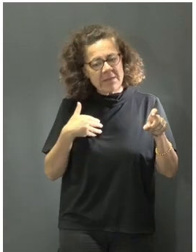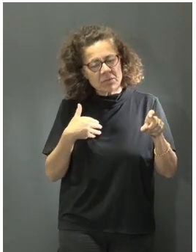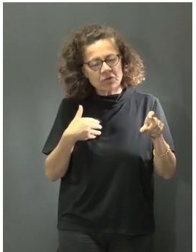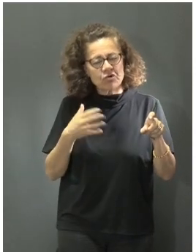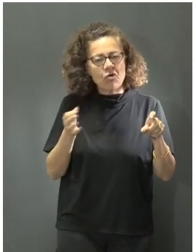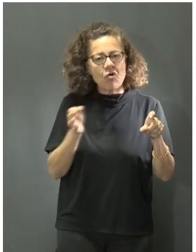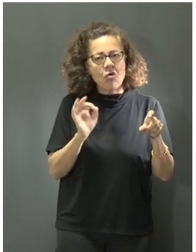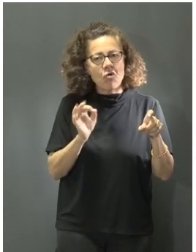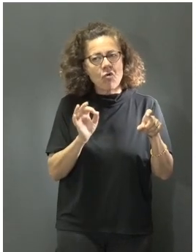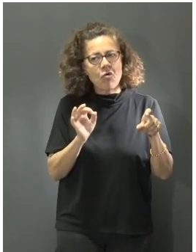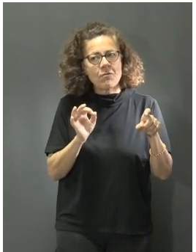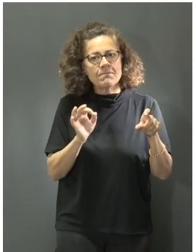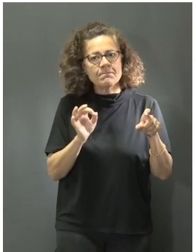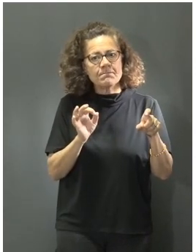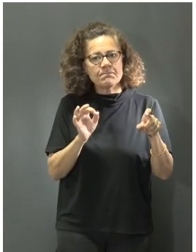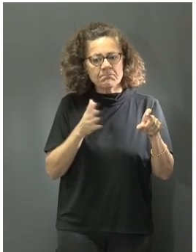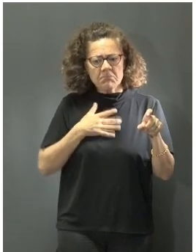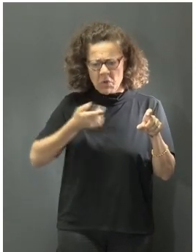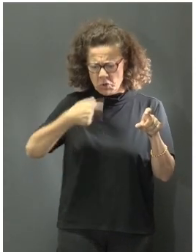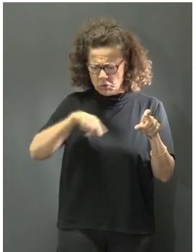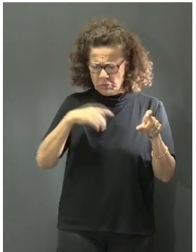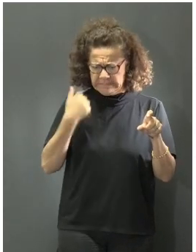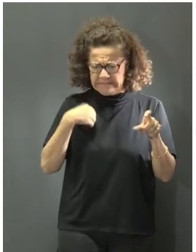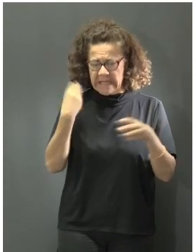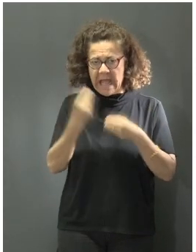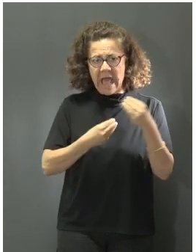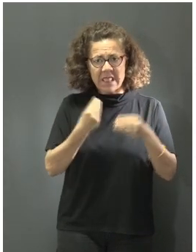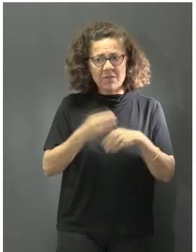¿no? y nosotros lo hacemos, o sea,